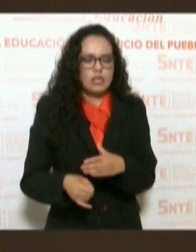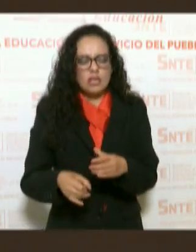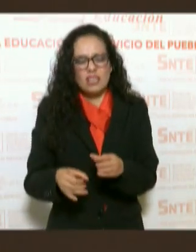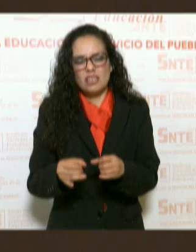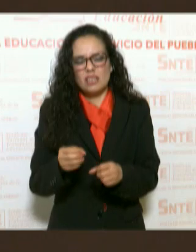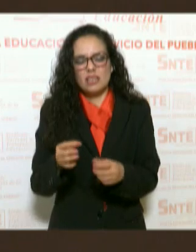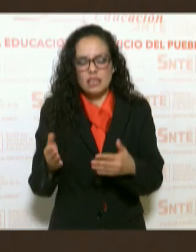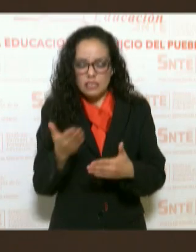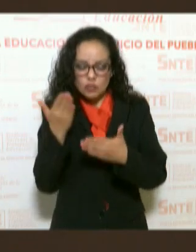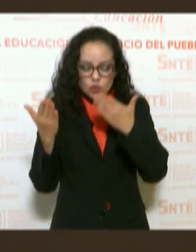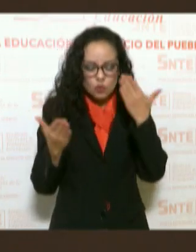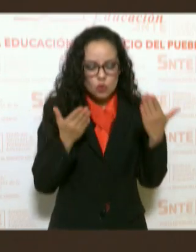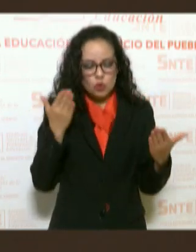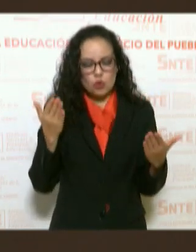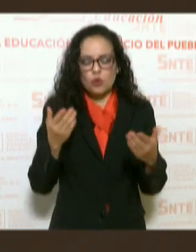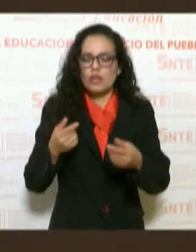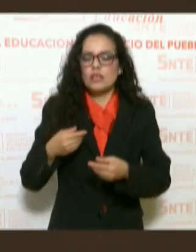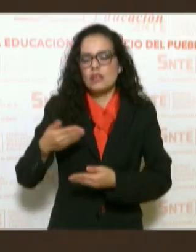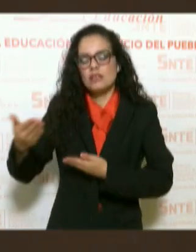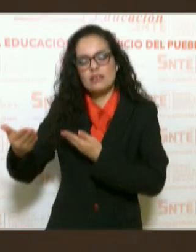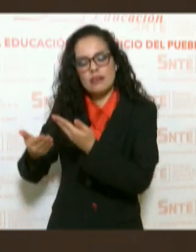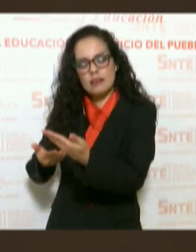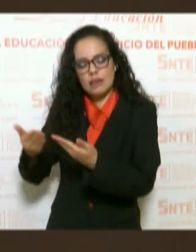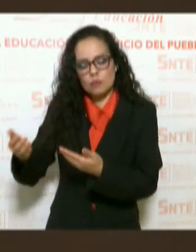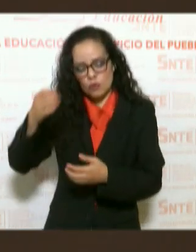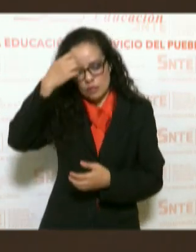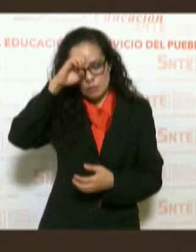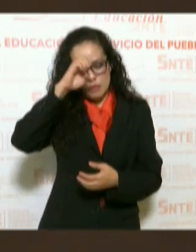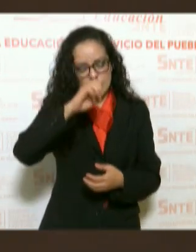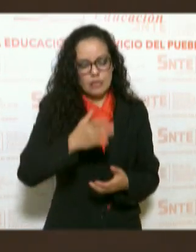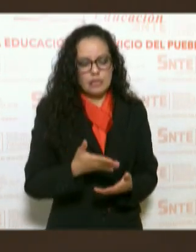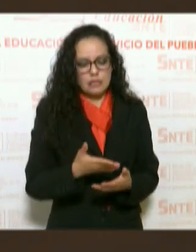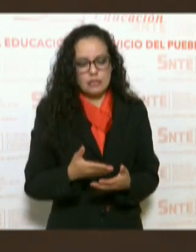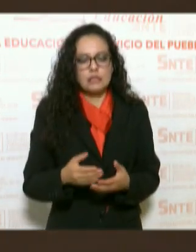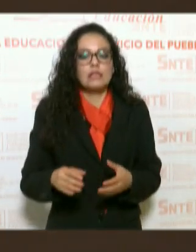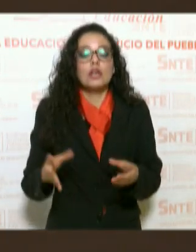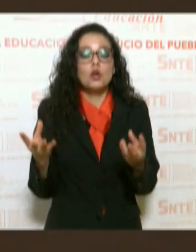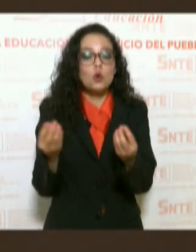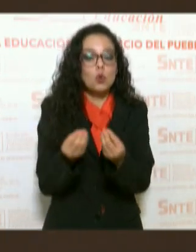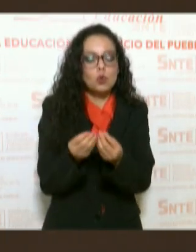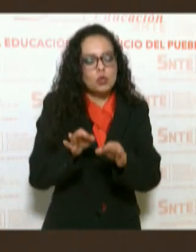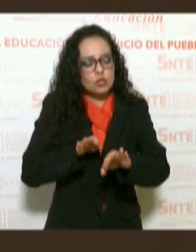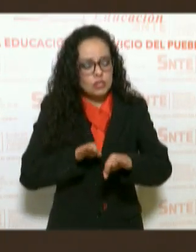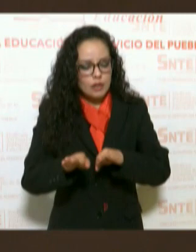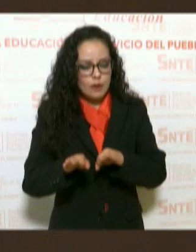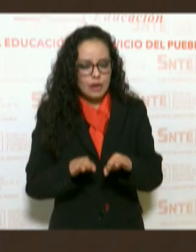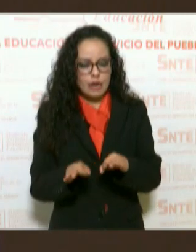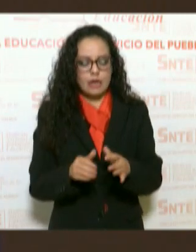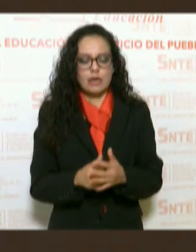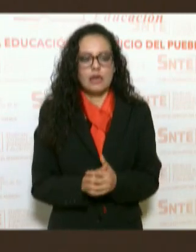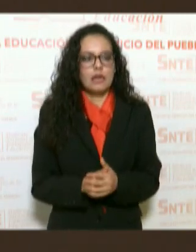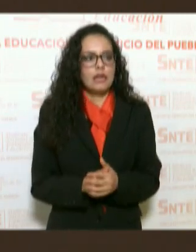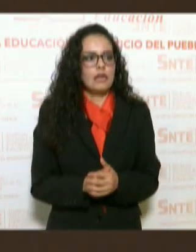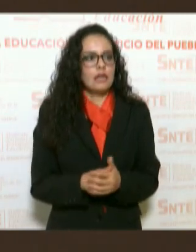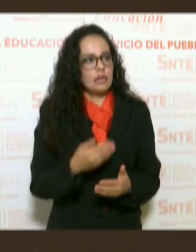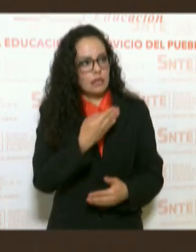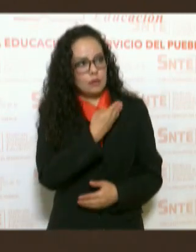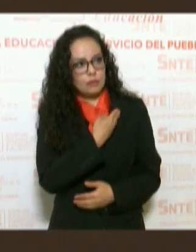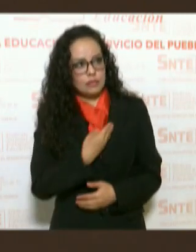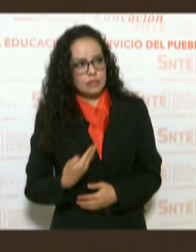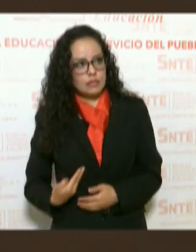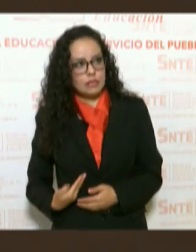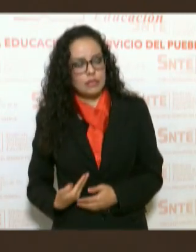intercambio de experiencias y actuar de manera unificada. A nombre del CENTE, expreso